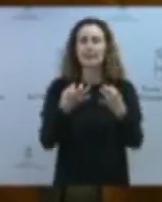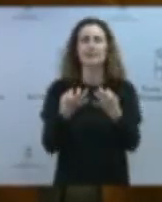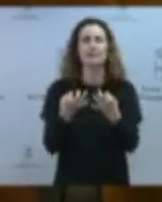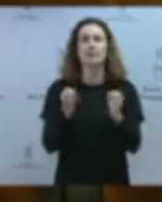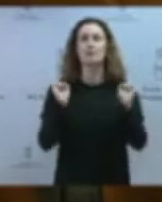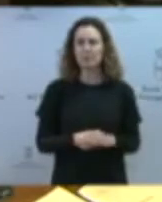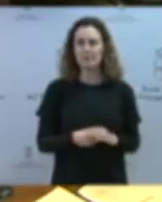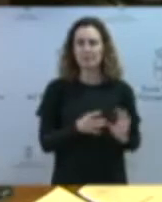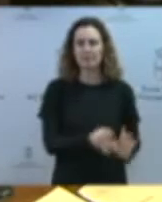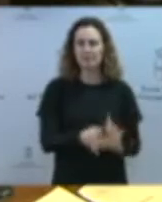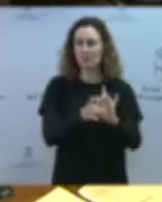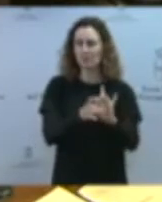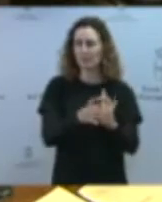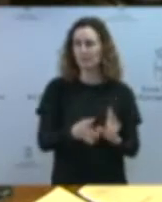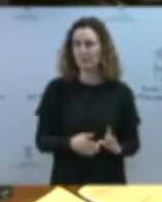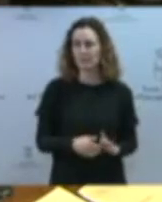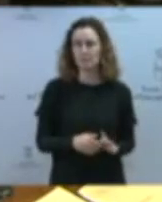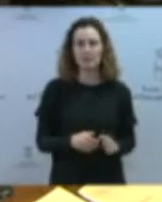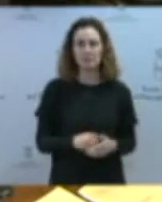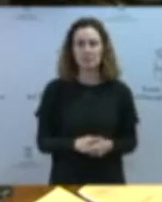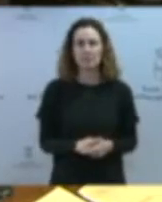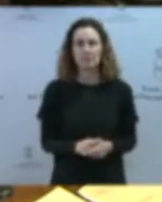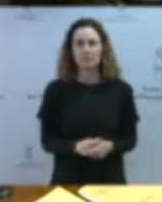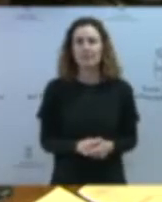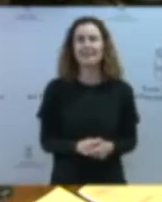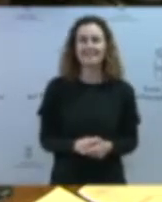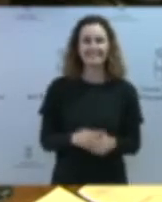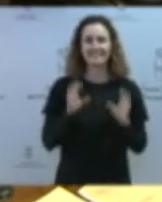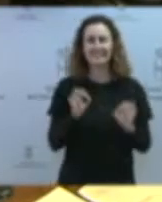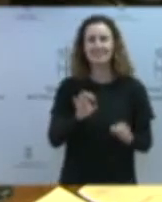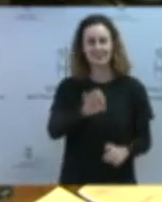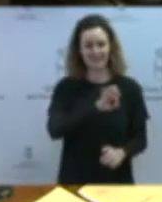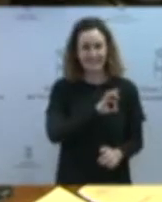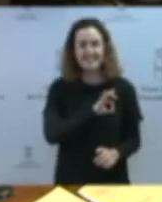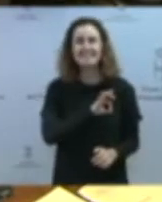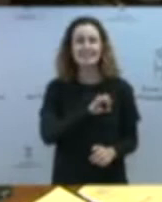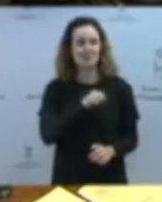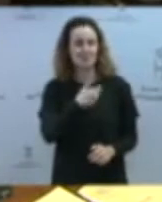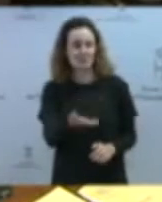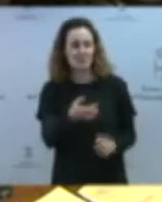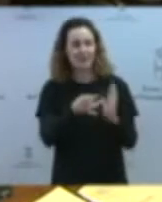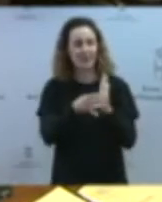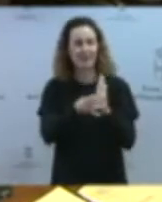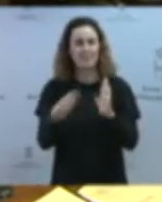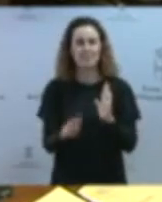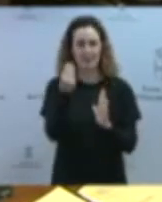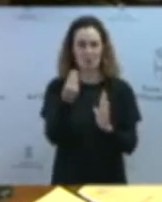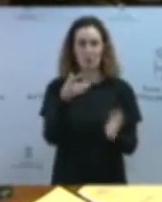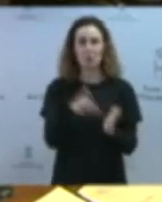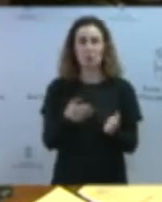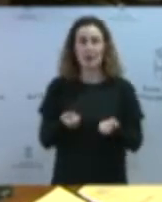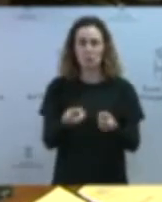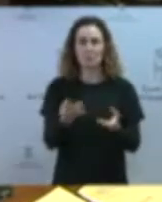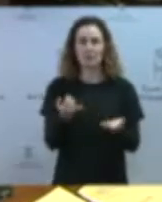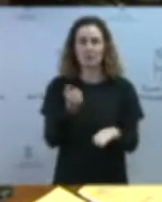esa presencialidad. ¿Es la enseñanza mejor y de mayor calidad cuanto menores son las ratios? Nosotros creemos que todos los estudios disponibles, así